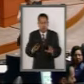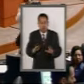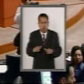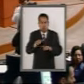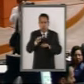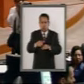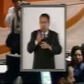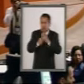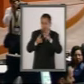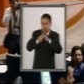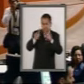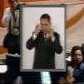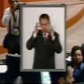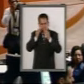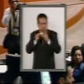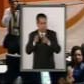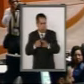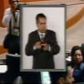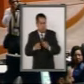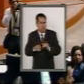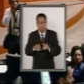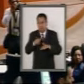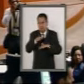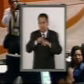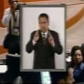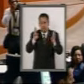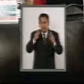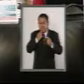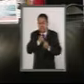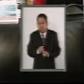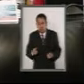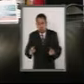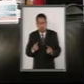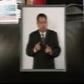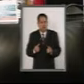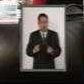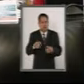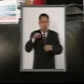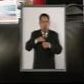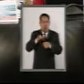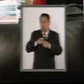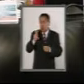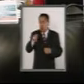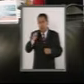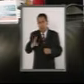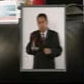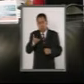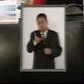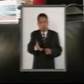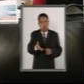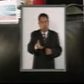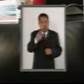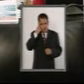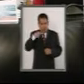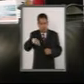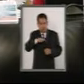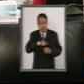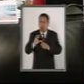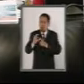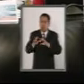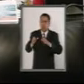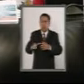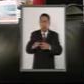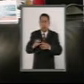con la migración, concretamente con el tema de la niñez migrante. El voto de Acción Nacional en esta Comisión